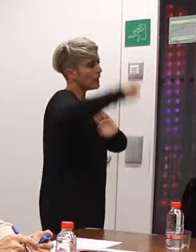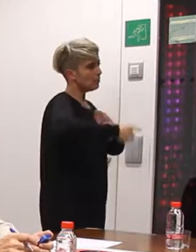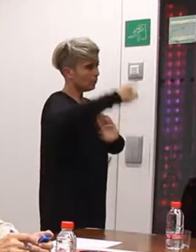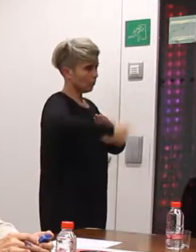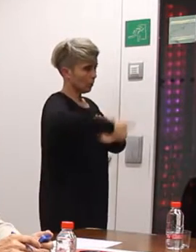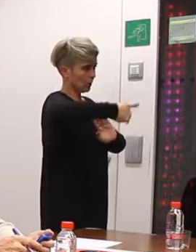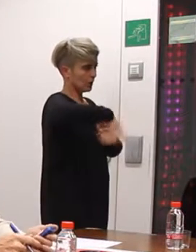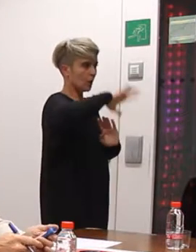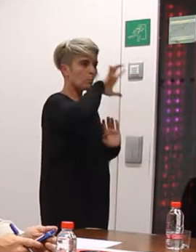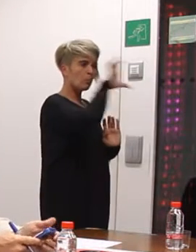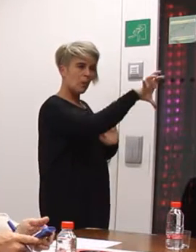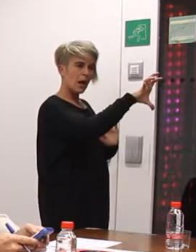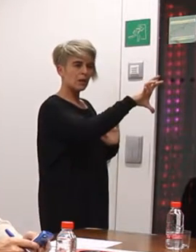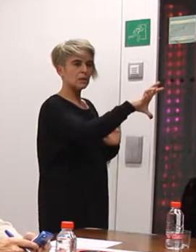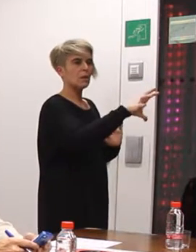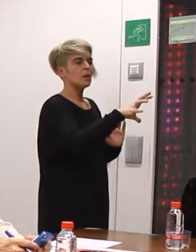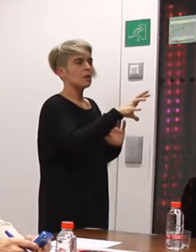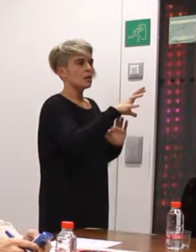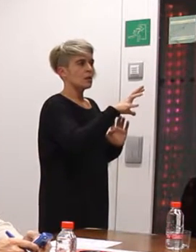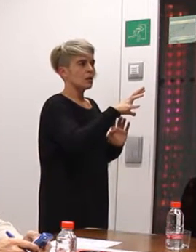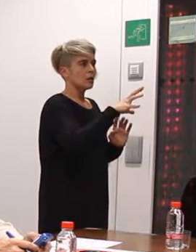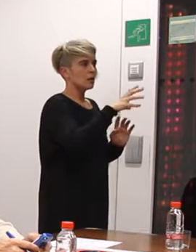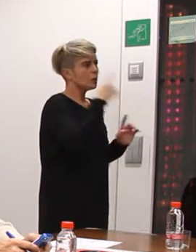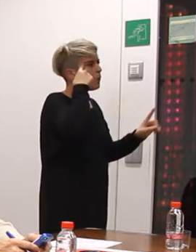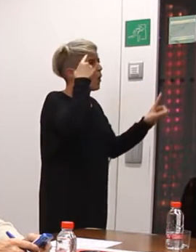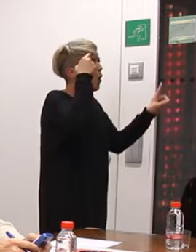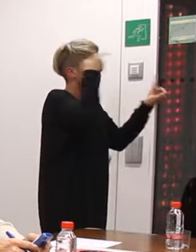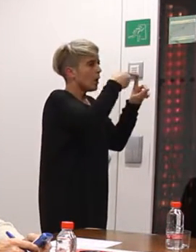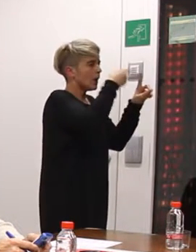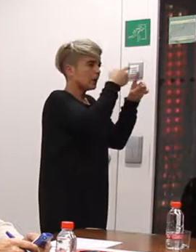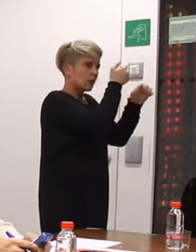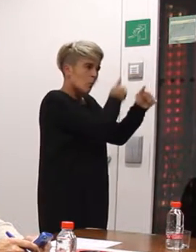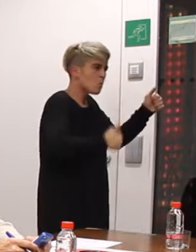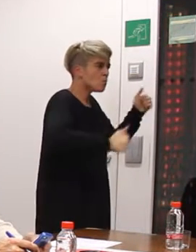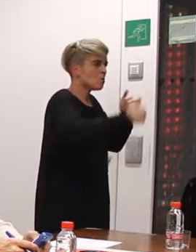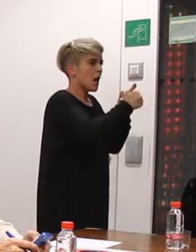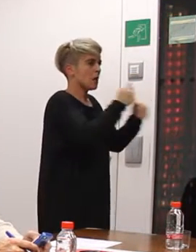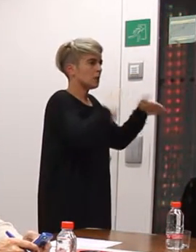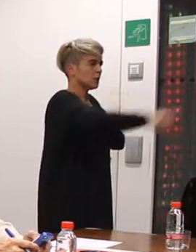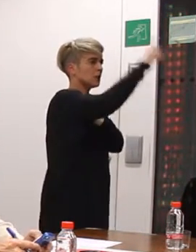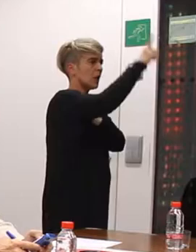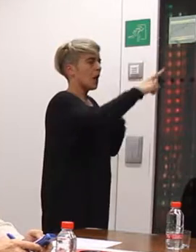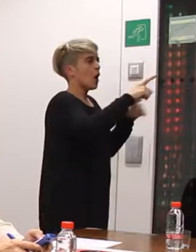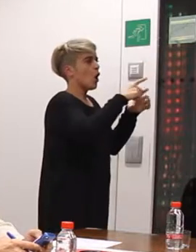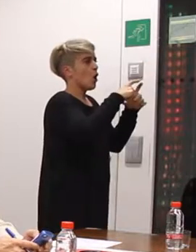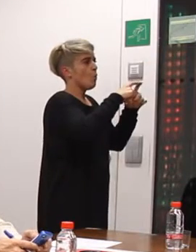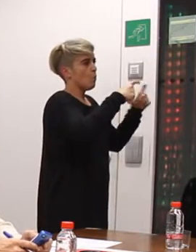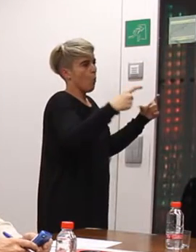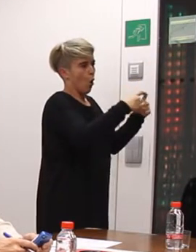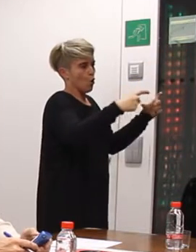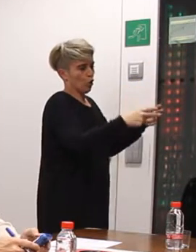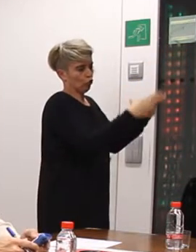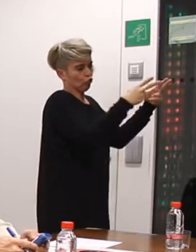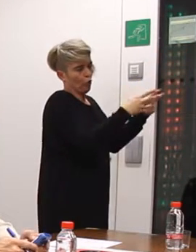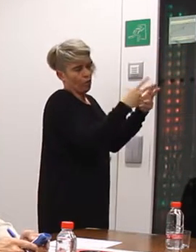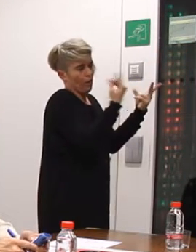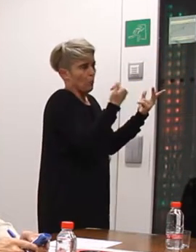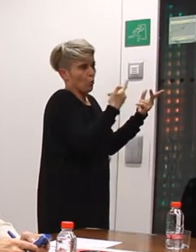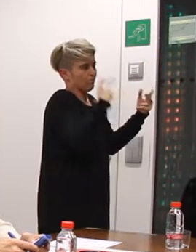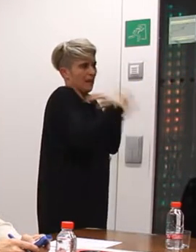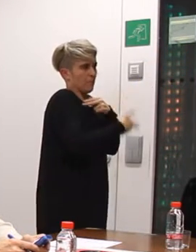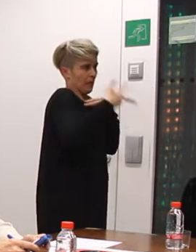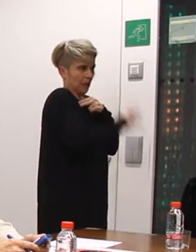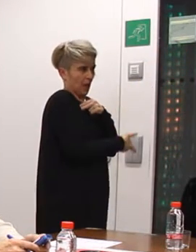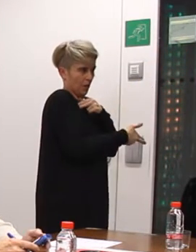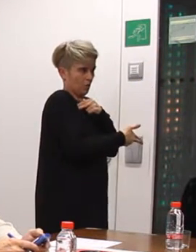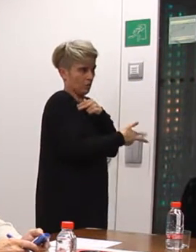este país que va mucho más allá de lo que era el bono social, que se quedaba corto, que se quedaba sumamente corto, que es en el acuerdo este,